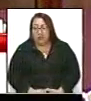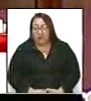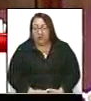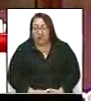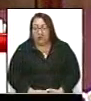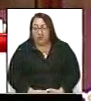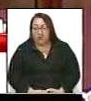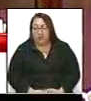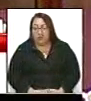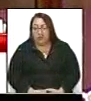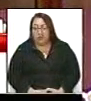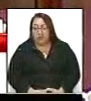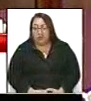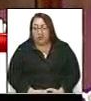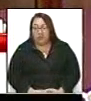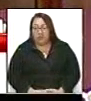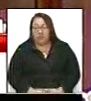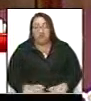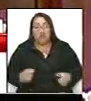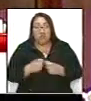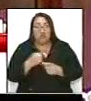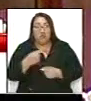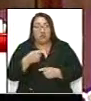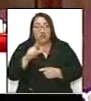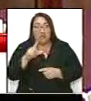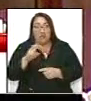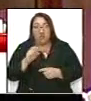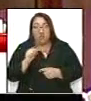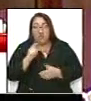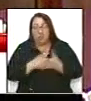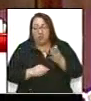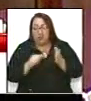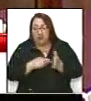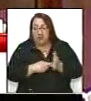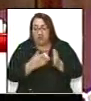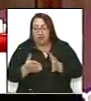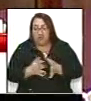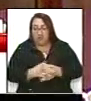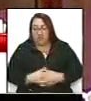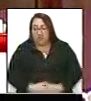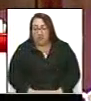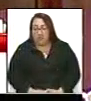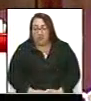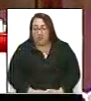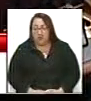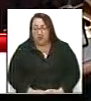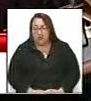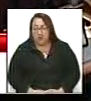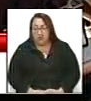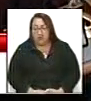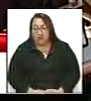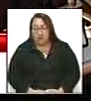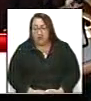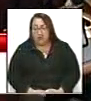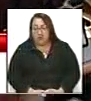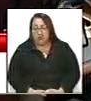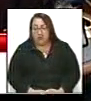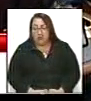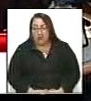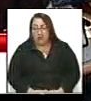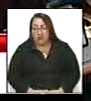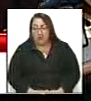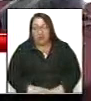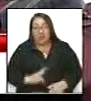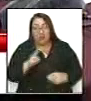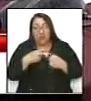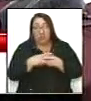iba a dar la palabra a la congresista Glavi y quisiera ordenarlo para que se podría hacer sustentación. Presidente, disculpe, es conceder 2 interrupciones después, quizá